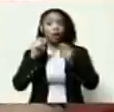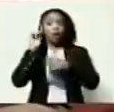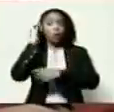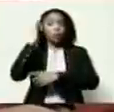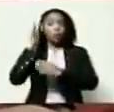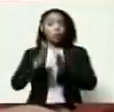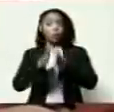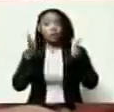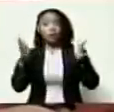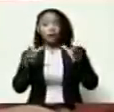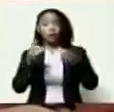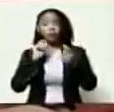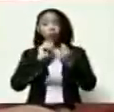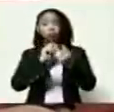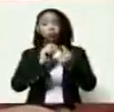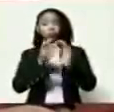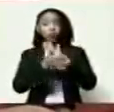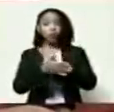diálogo.